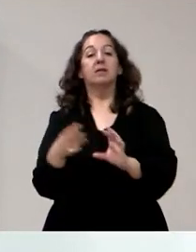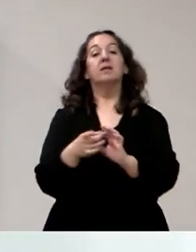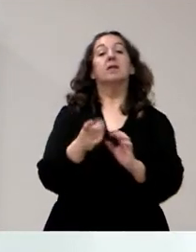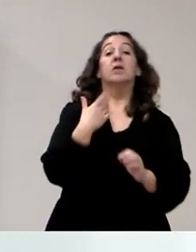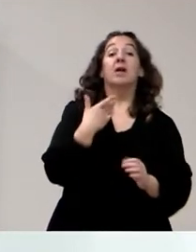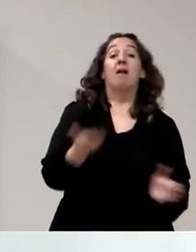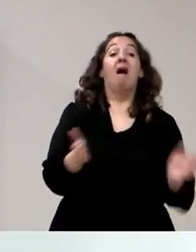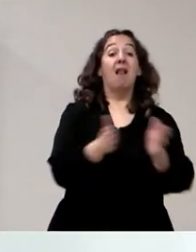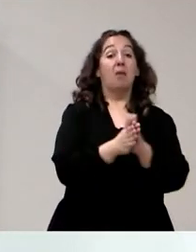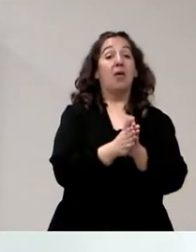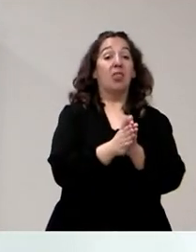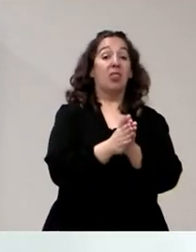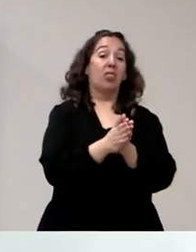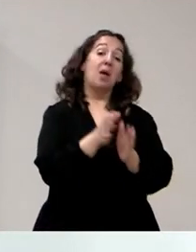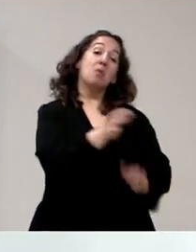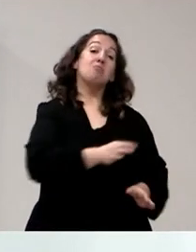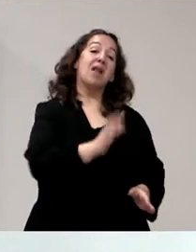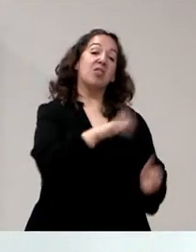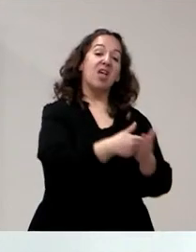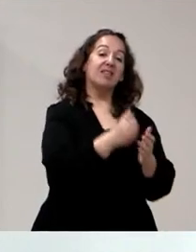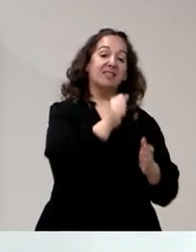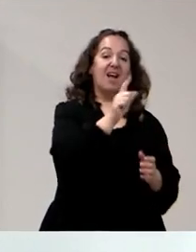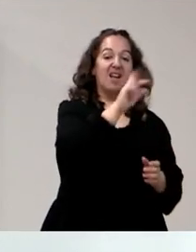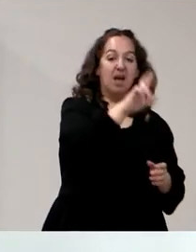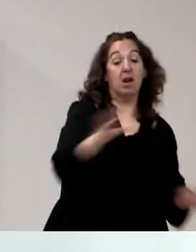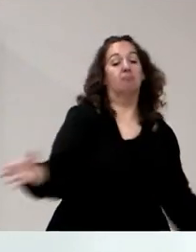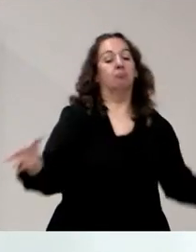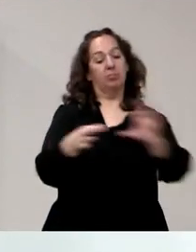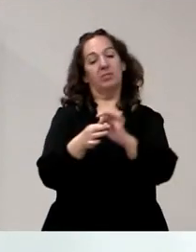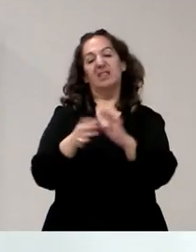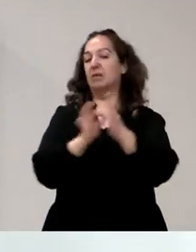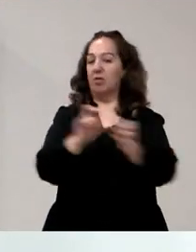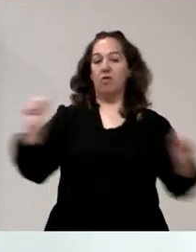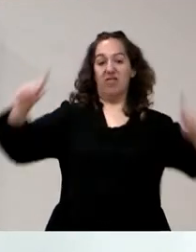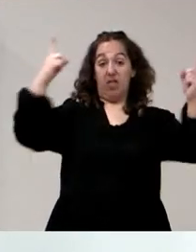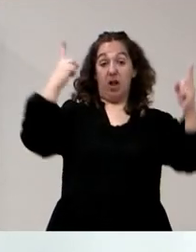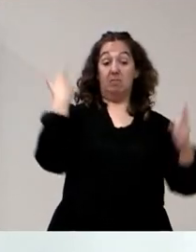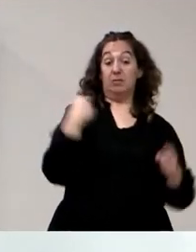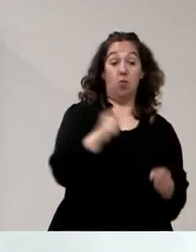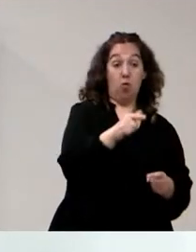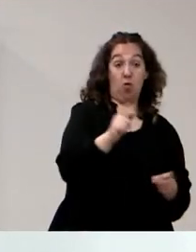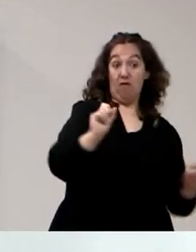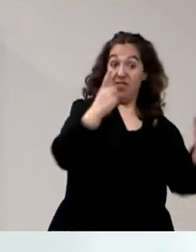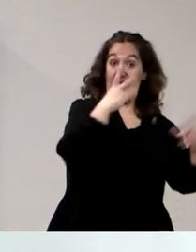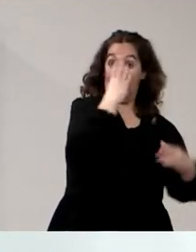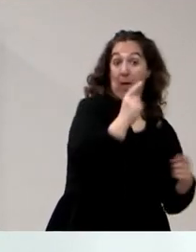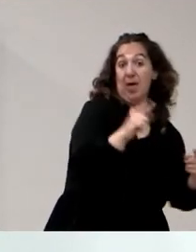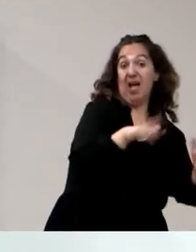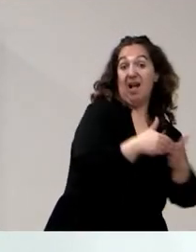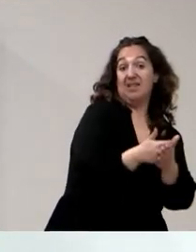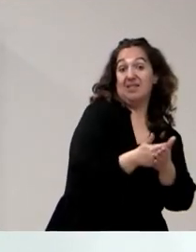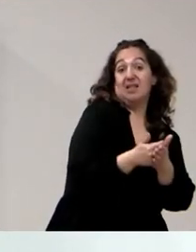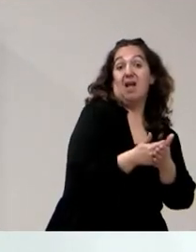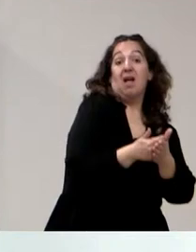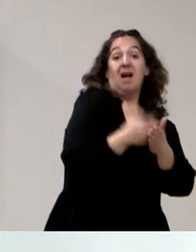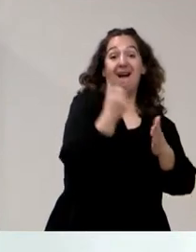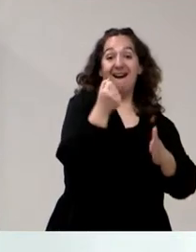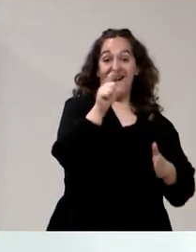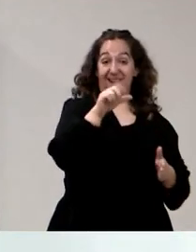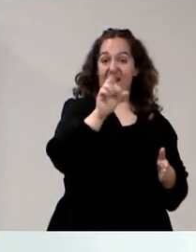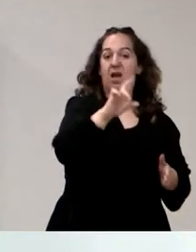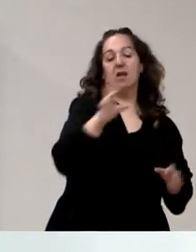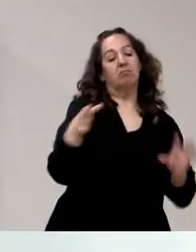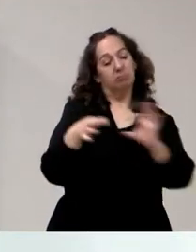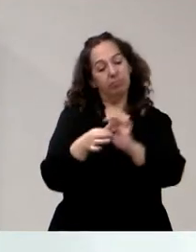el Valencia alar del Rey es decir tiene que entrar en servicio en el mismo momento que pongamos en en marcha la infraestru que